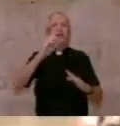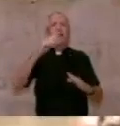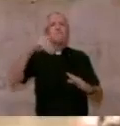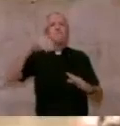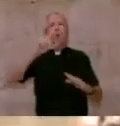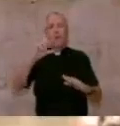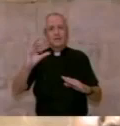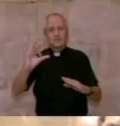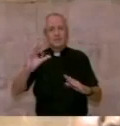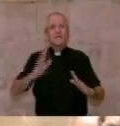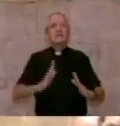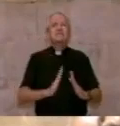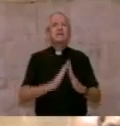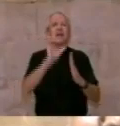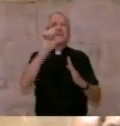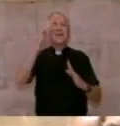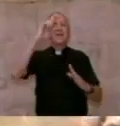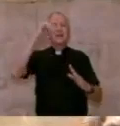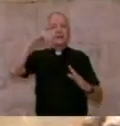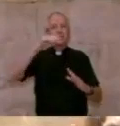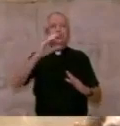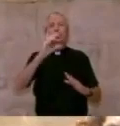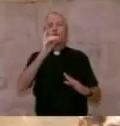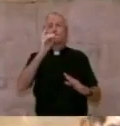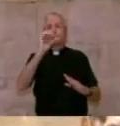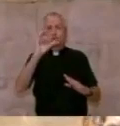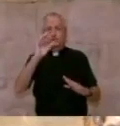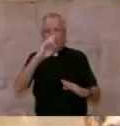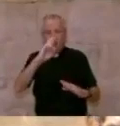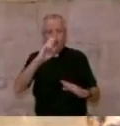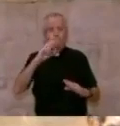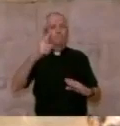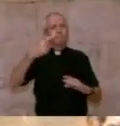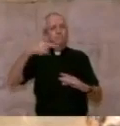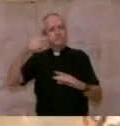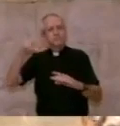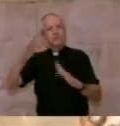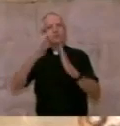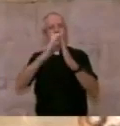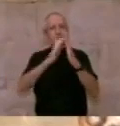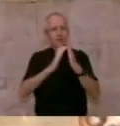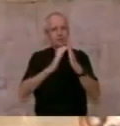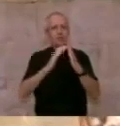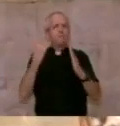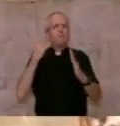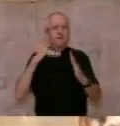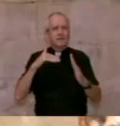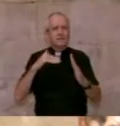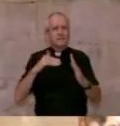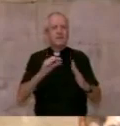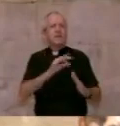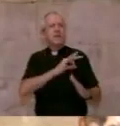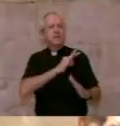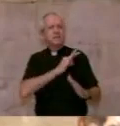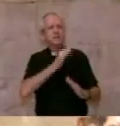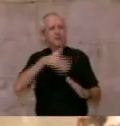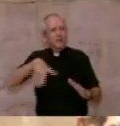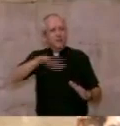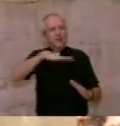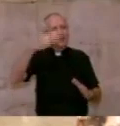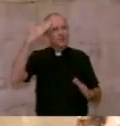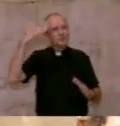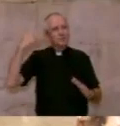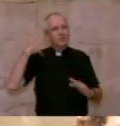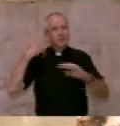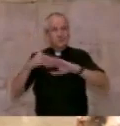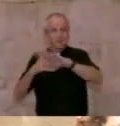Enric d'Ossó i Cervelló, i els beatos Jacint Orfanell i Manuel Domingo i Sol. El Senyor recorria el Señor que recorría los pueblos